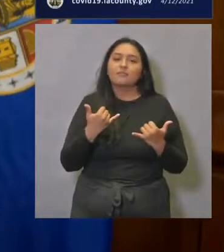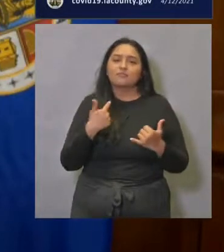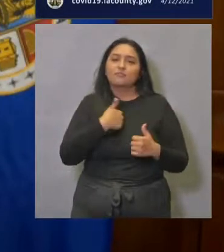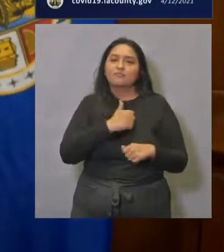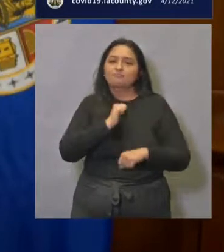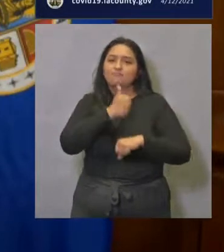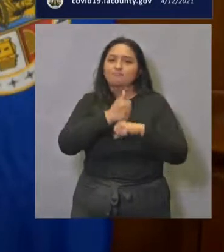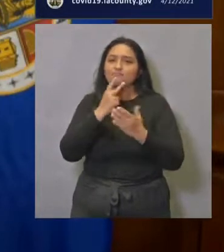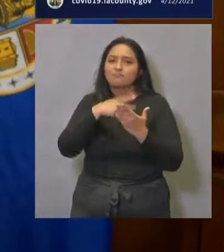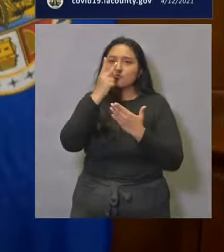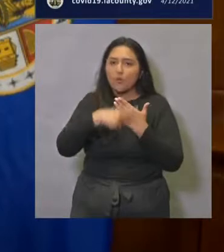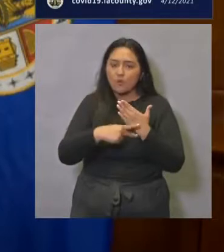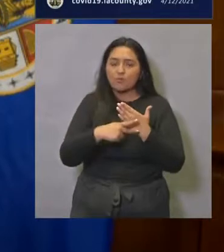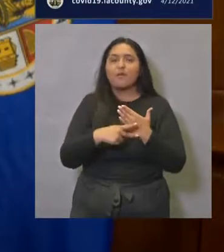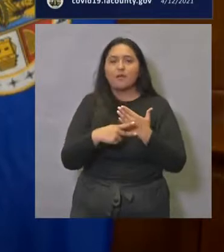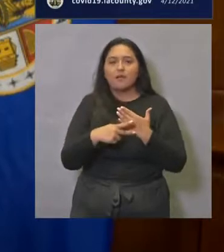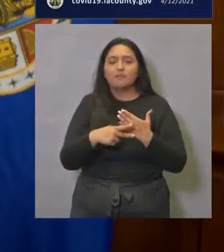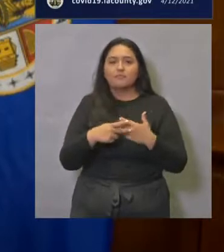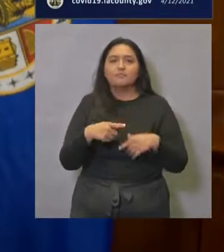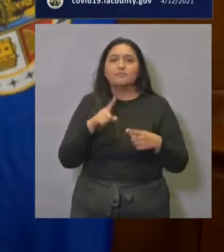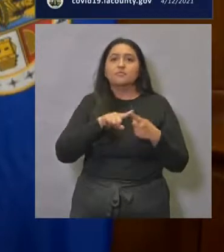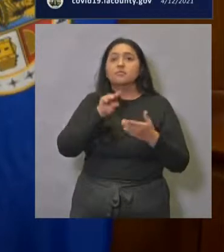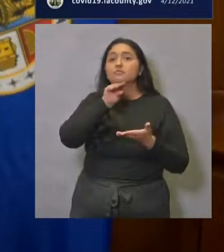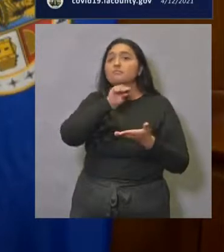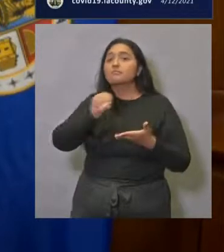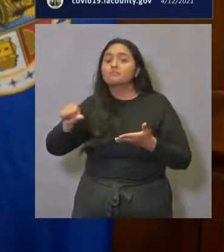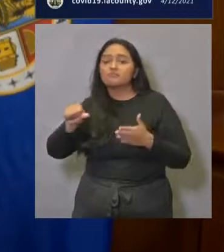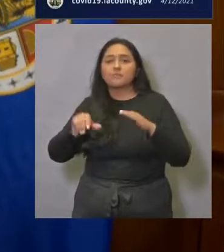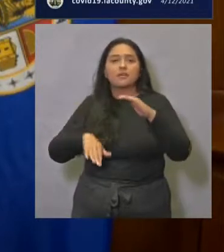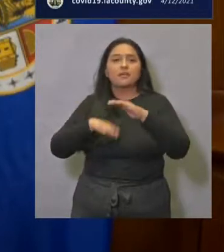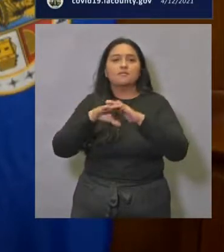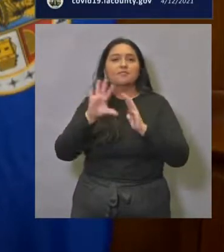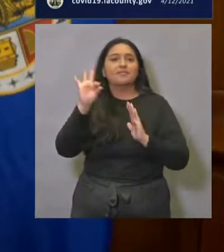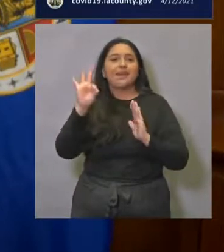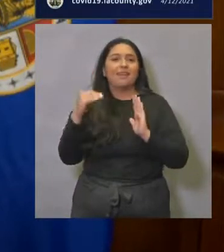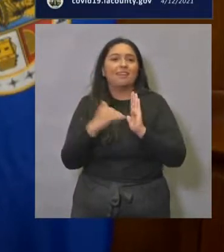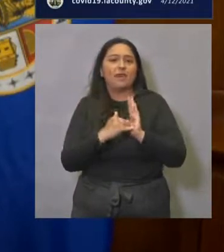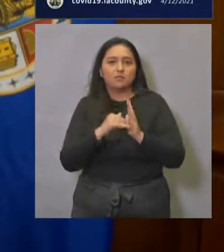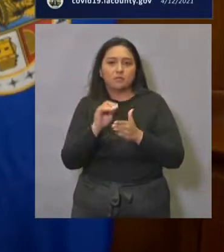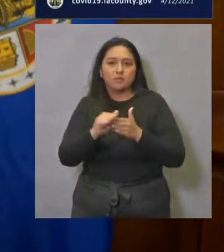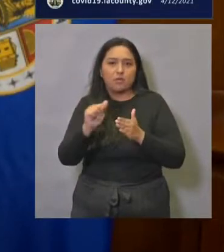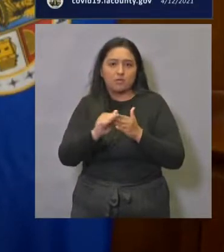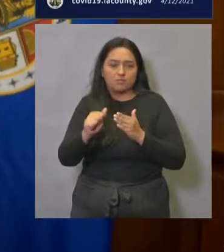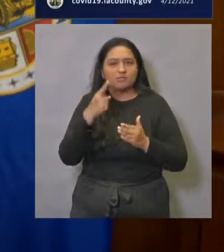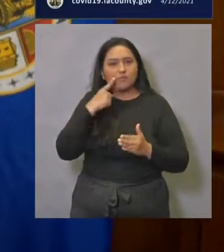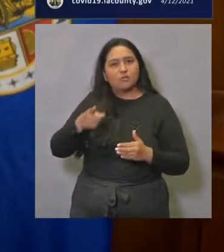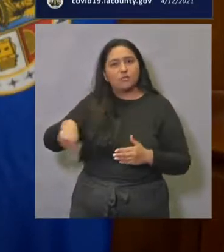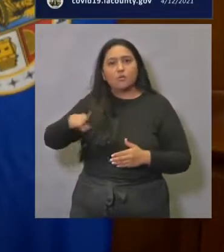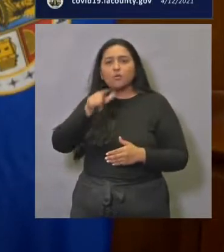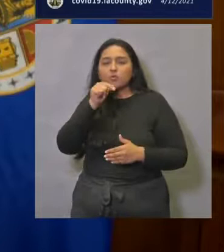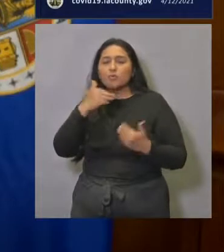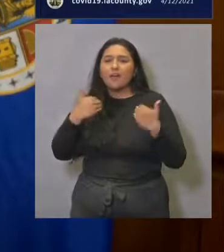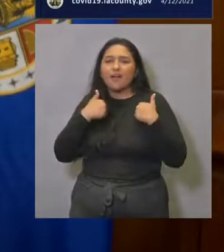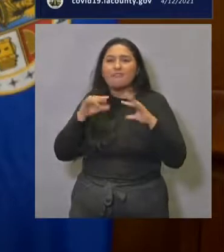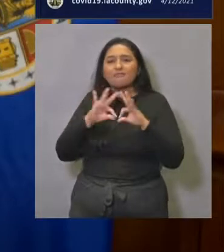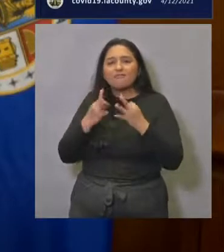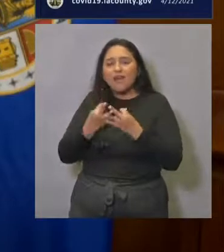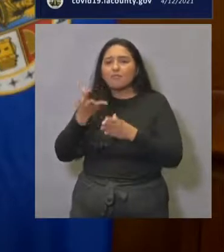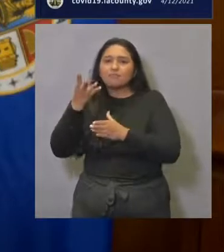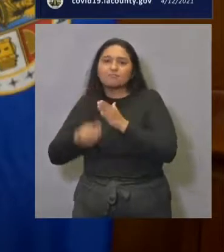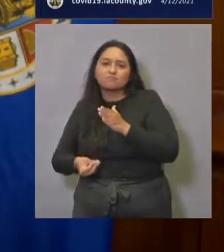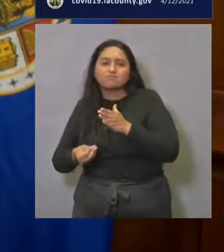programa para reembolsar hasta $9,000 a los que han perdido un ser querido al